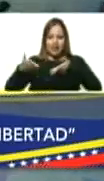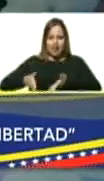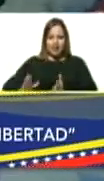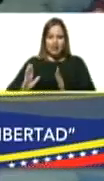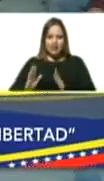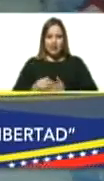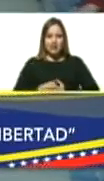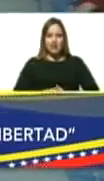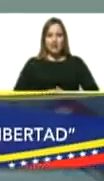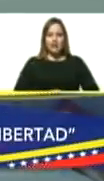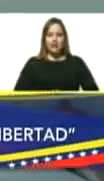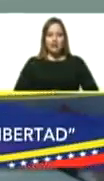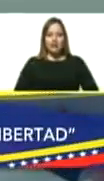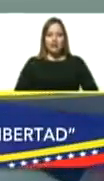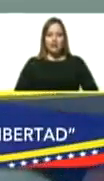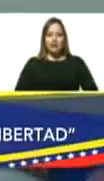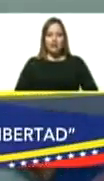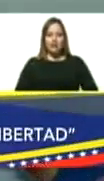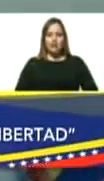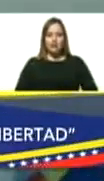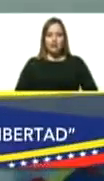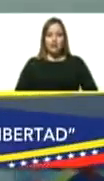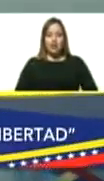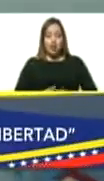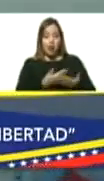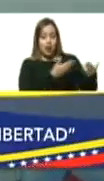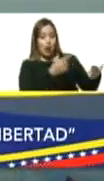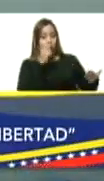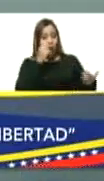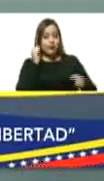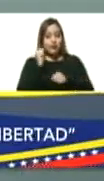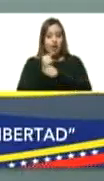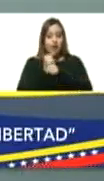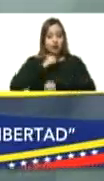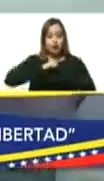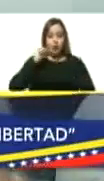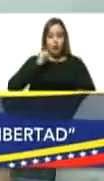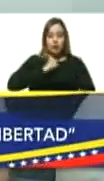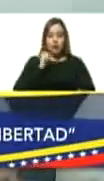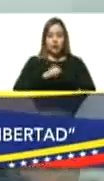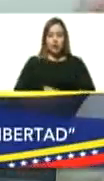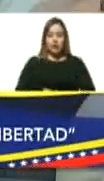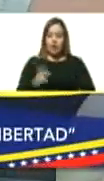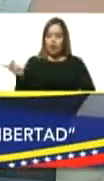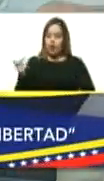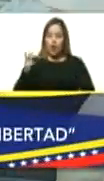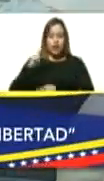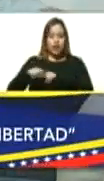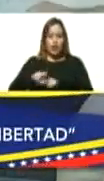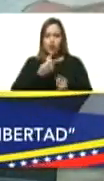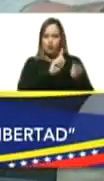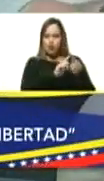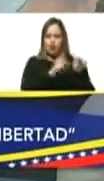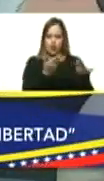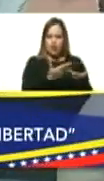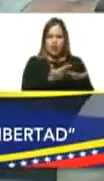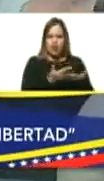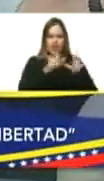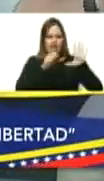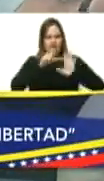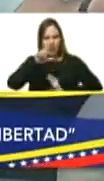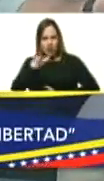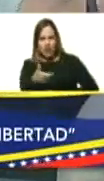nacido, Víctor. Víctor es funcionario policial, presidente, y estos dos niños que por supuesto uno está estudiando